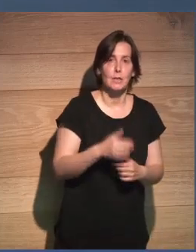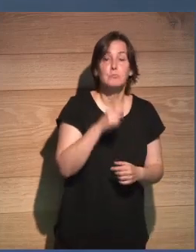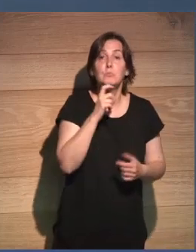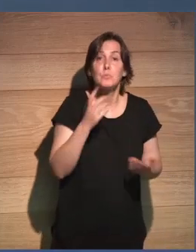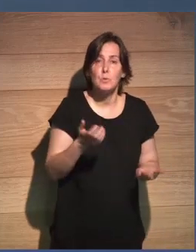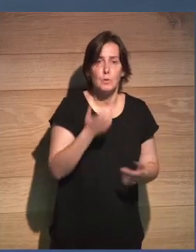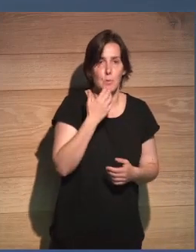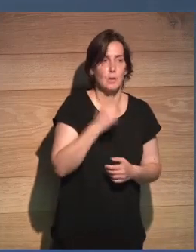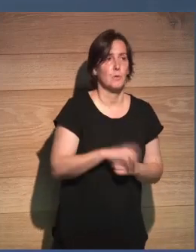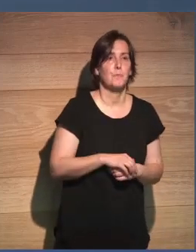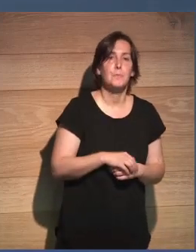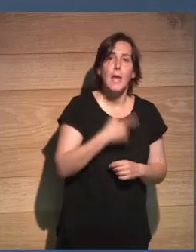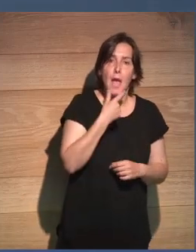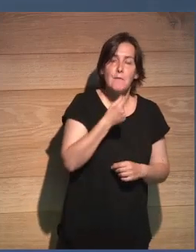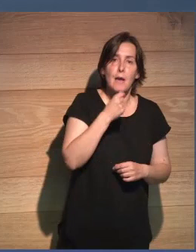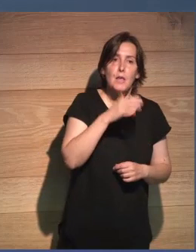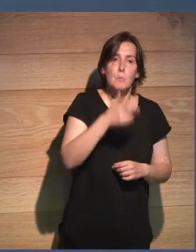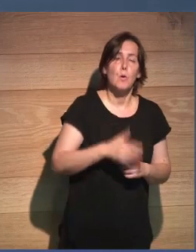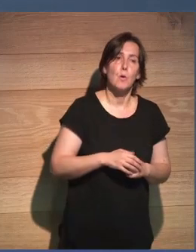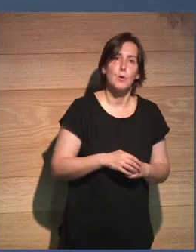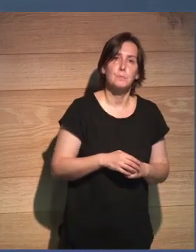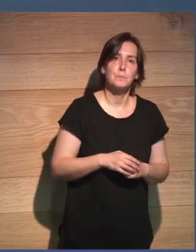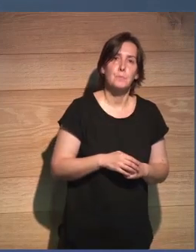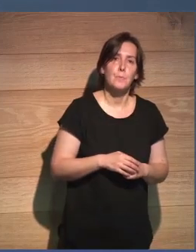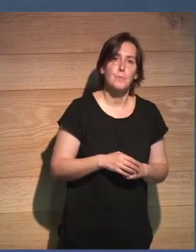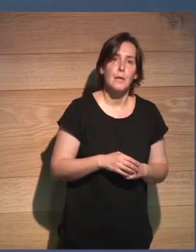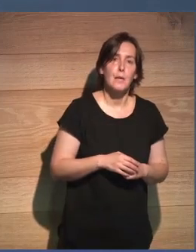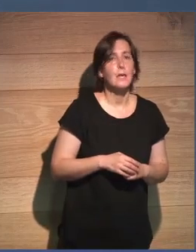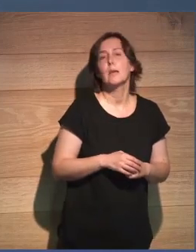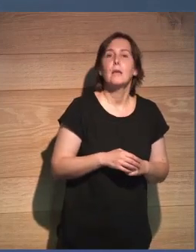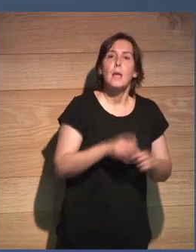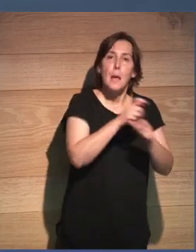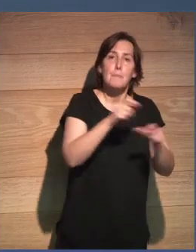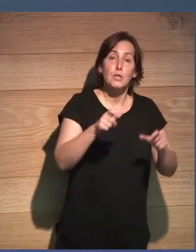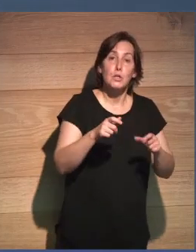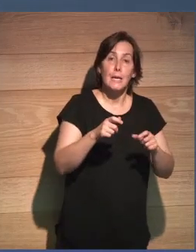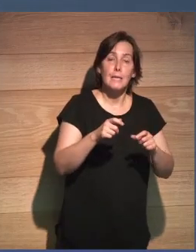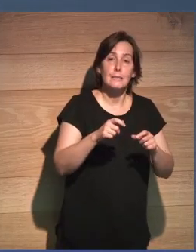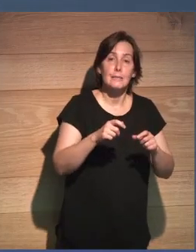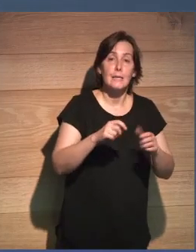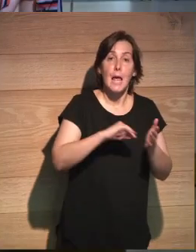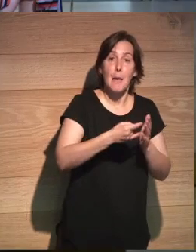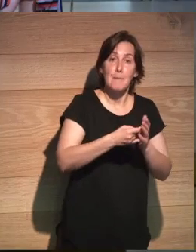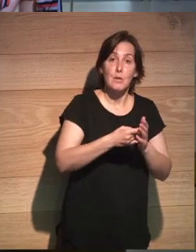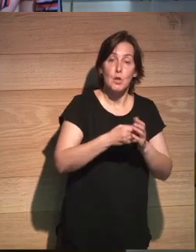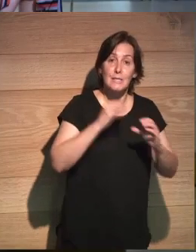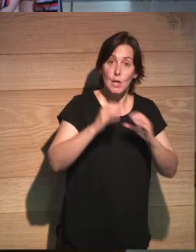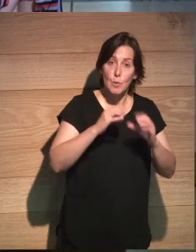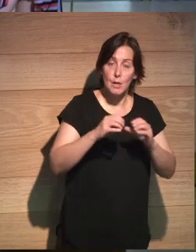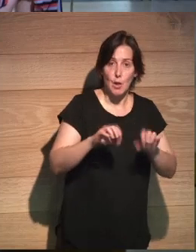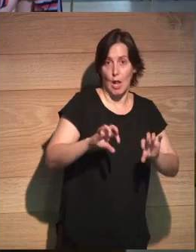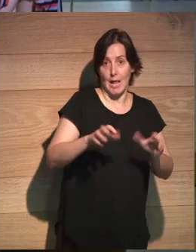este momento, porque está aumentando significativamente la presencia de divulgadores en medios de comunicación, como por ejemplo emisoras de radio,